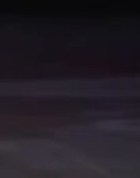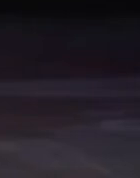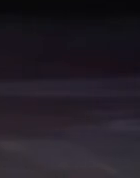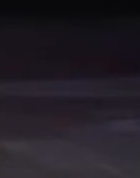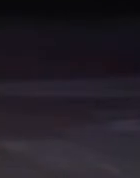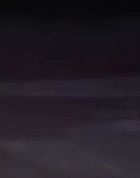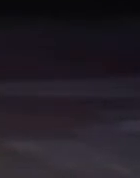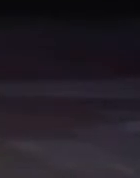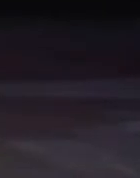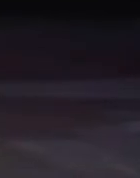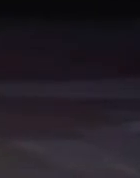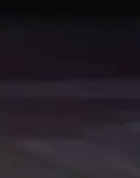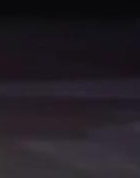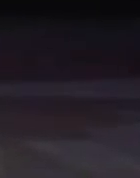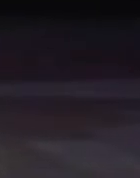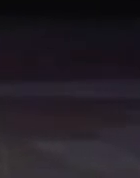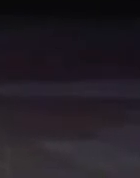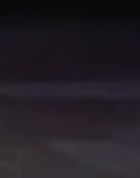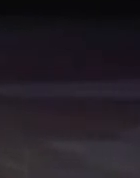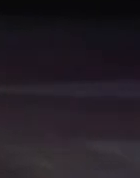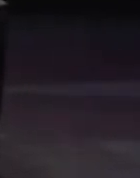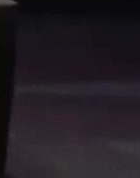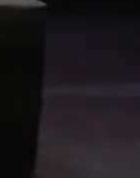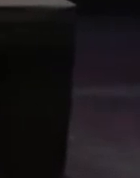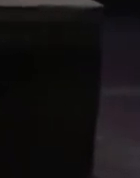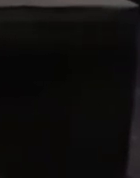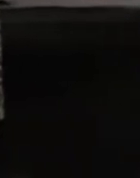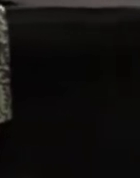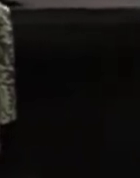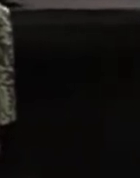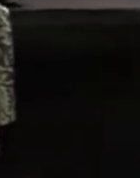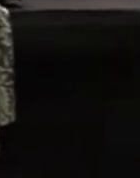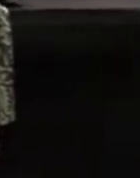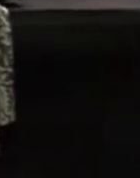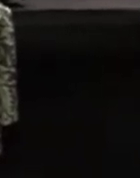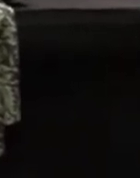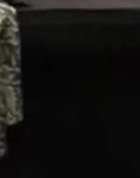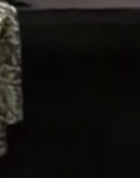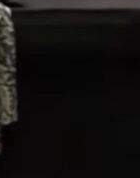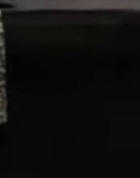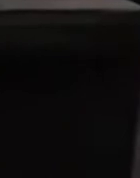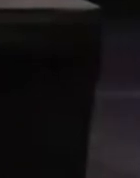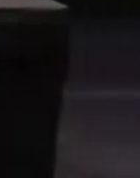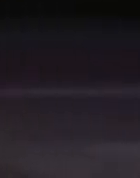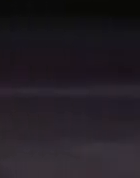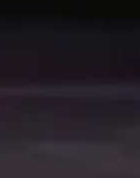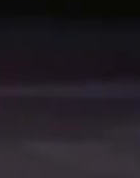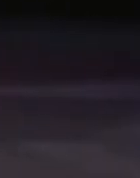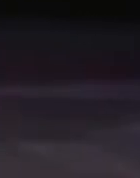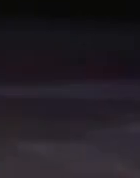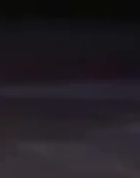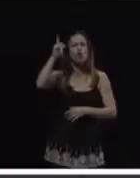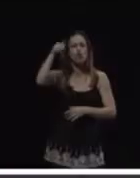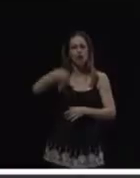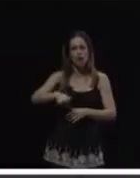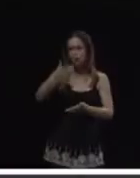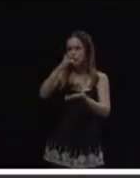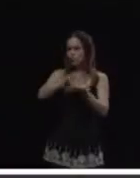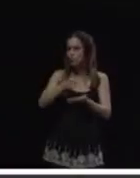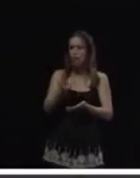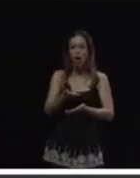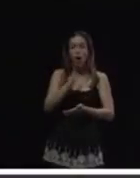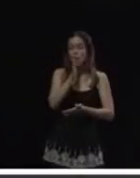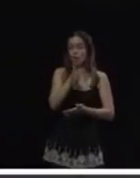estamos contentos de estar aquí y estamos ilusionados de estar en Sumar. Estamos ilusionados porque precisamente con esa patria